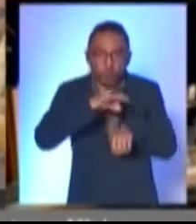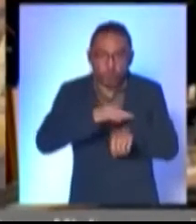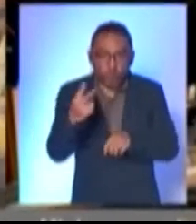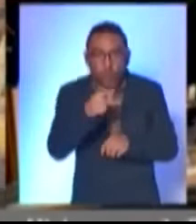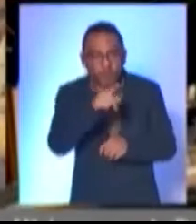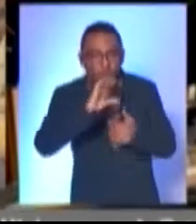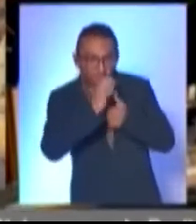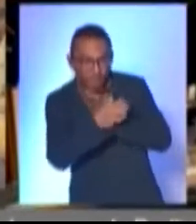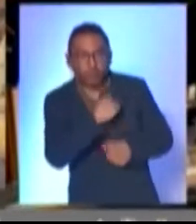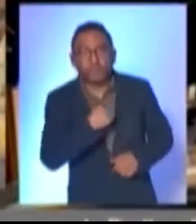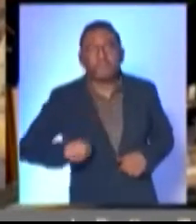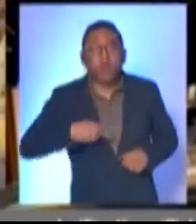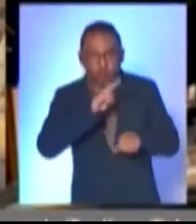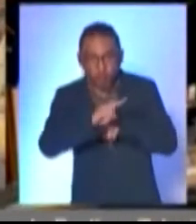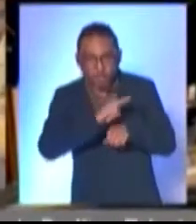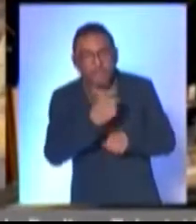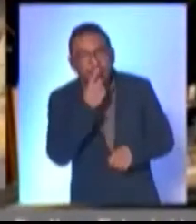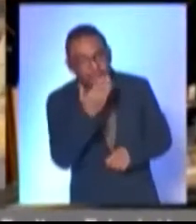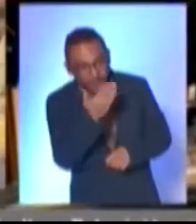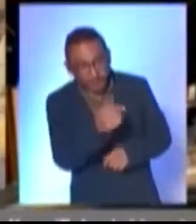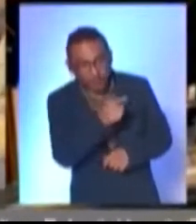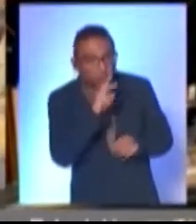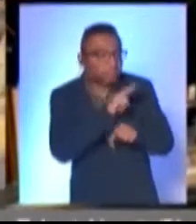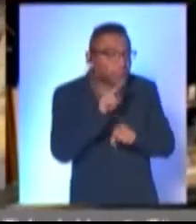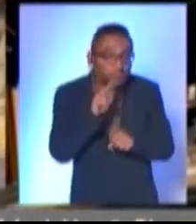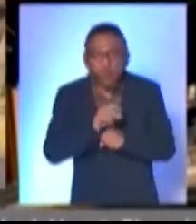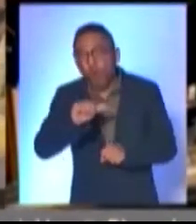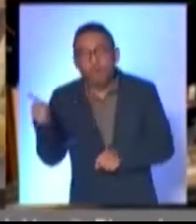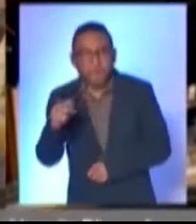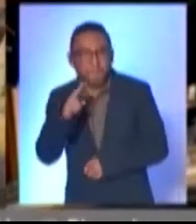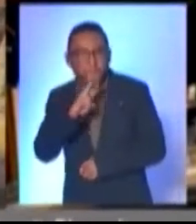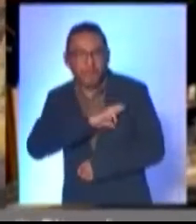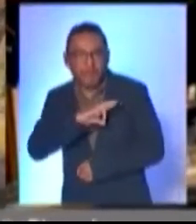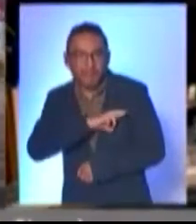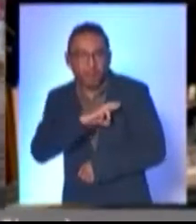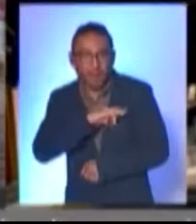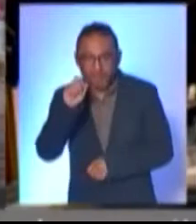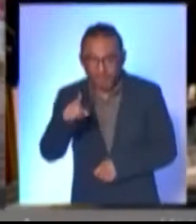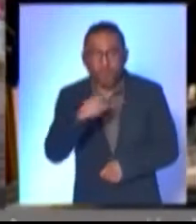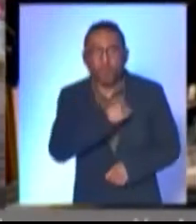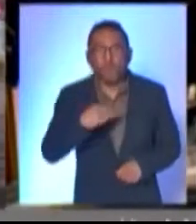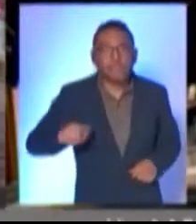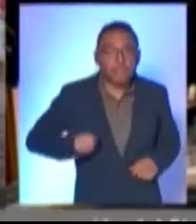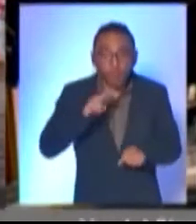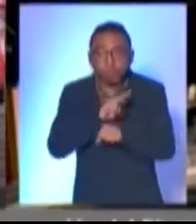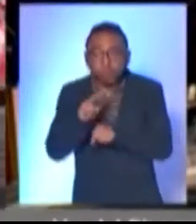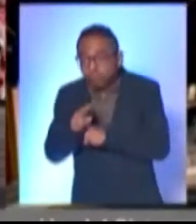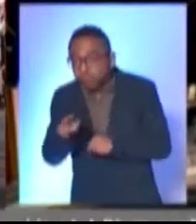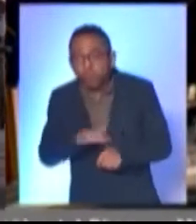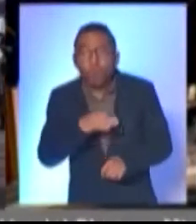Comité Municipal de Uruapan supervisar la operación de los servicios particulares que se ofertan en las clínicas del municipio, ya que